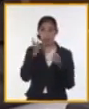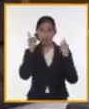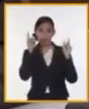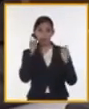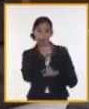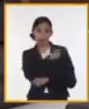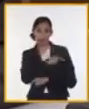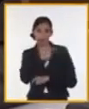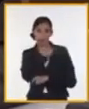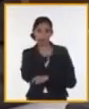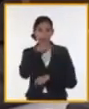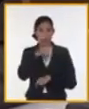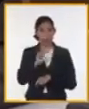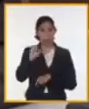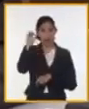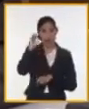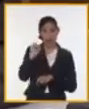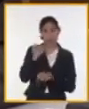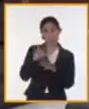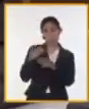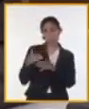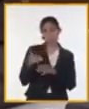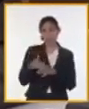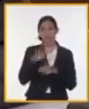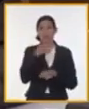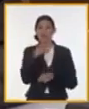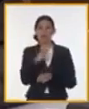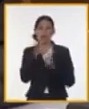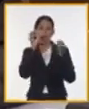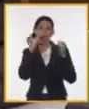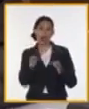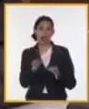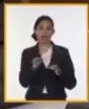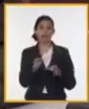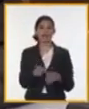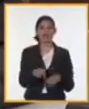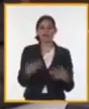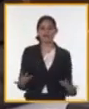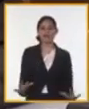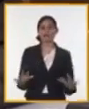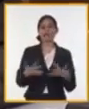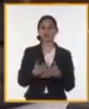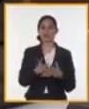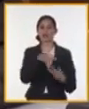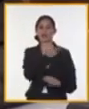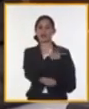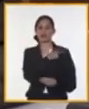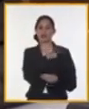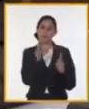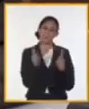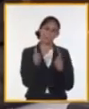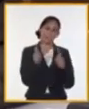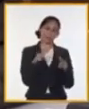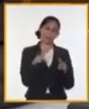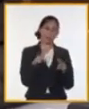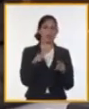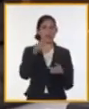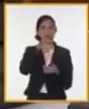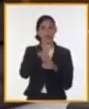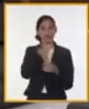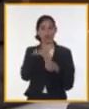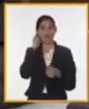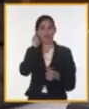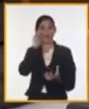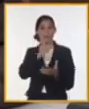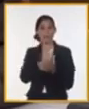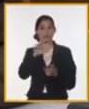cuadro. Cuando nos referimos a ella, hacemos alusión a los cuadros profesionales de la Federación de Mujeres Cubanas. Estamos